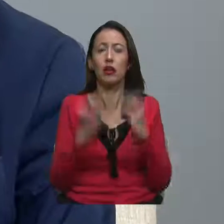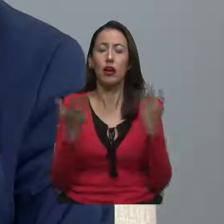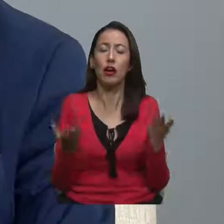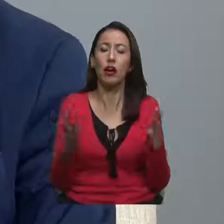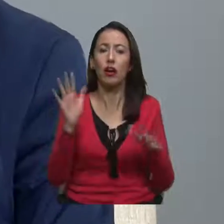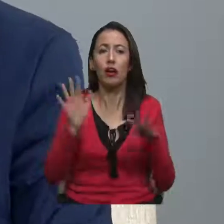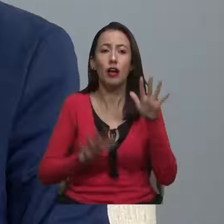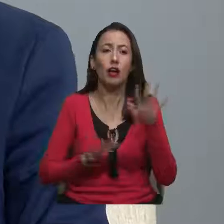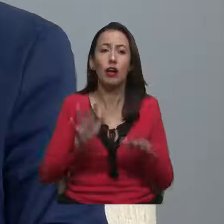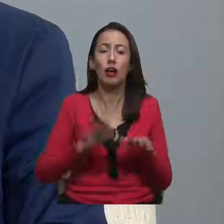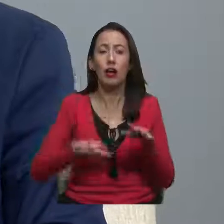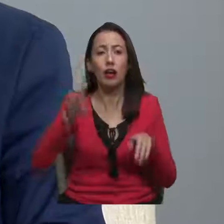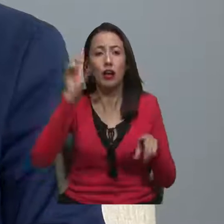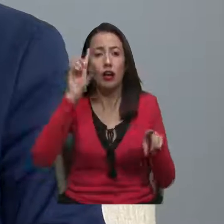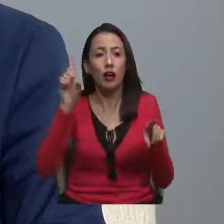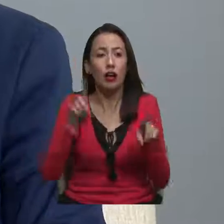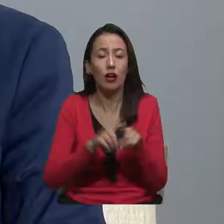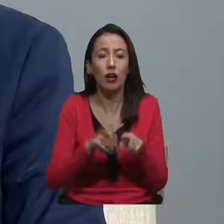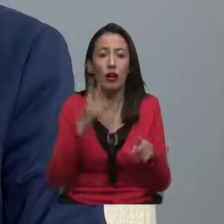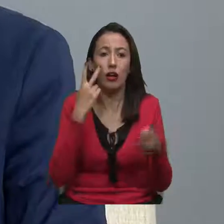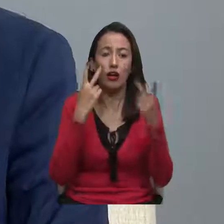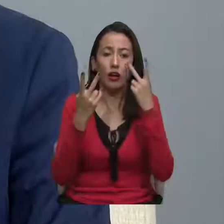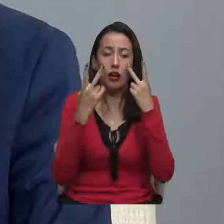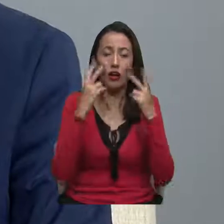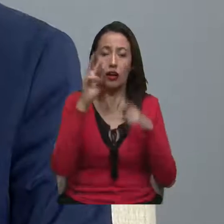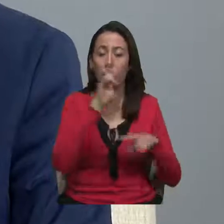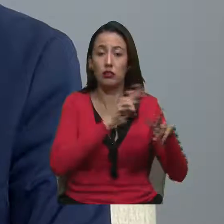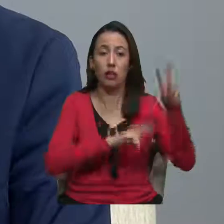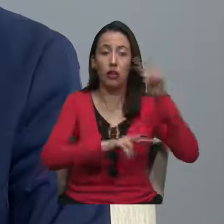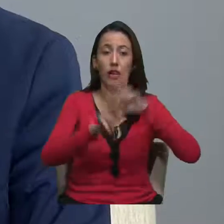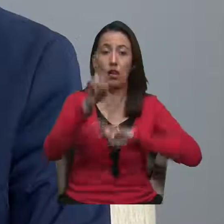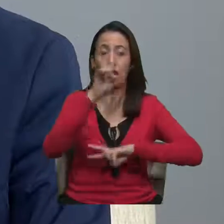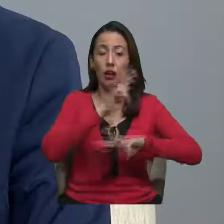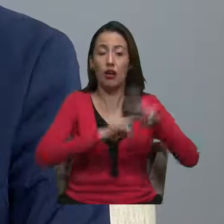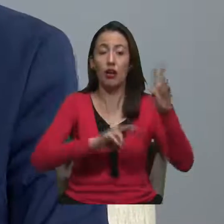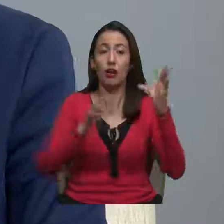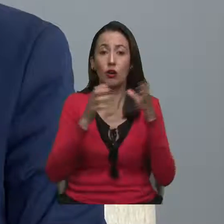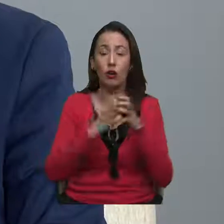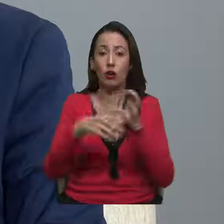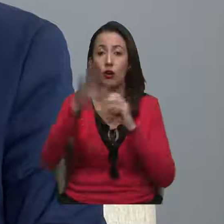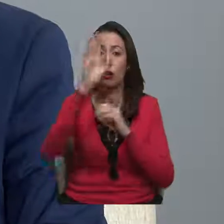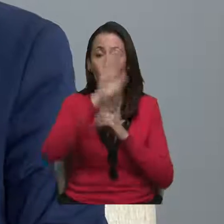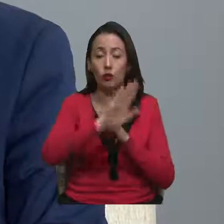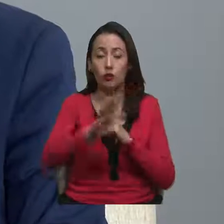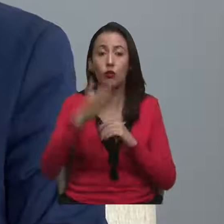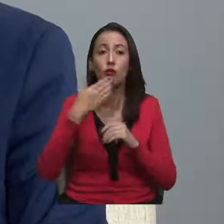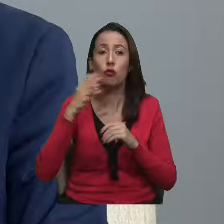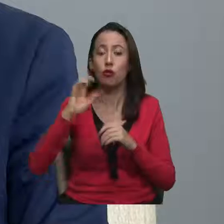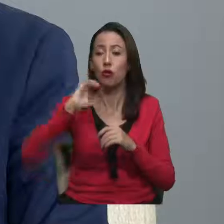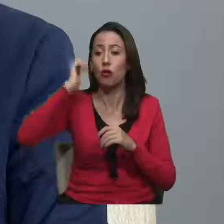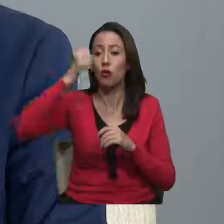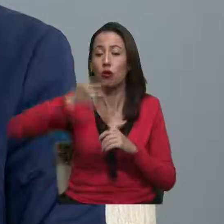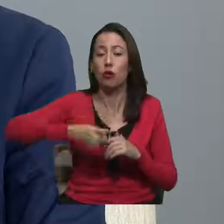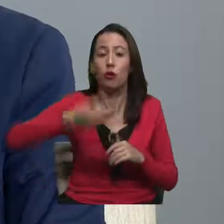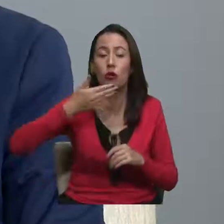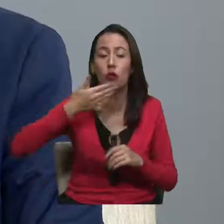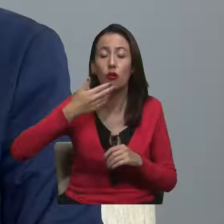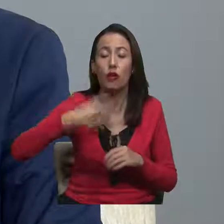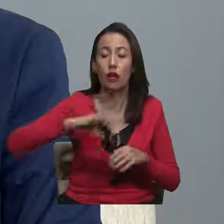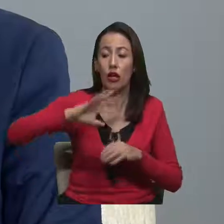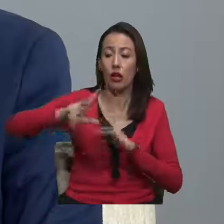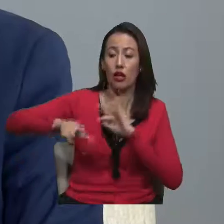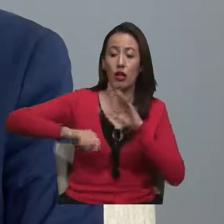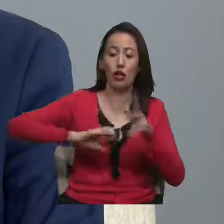de acuerdo a la visión que veamos pero usted está de acuerdo si mañana hay un ladrón